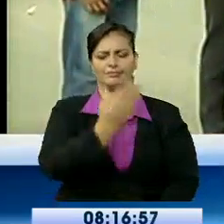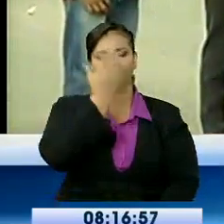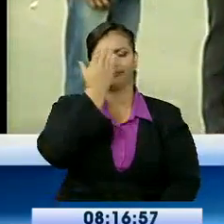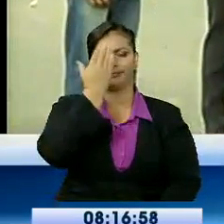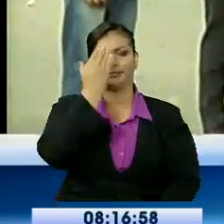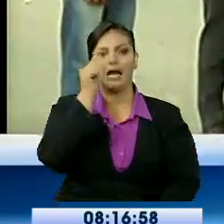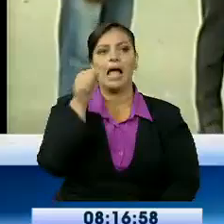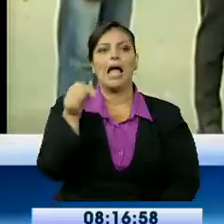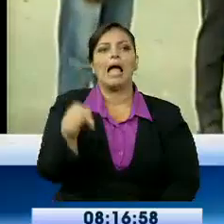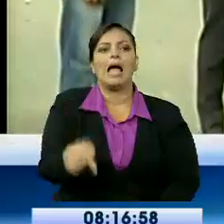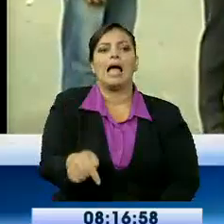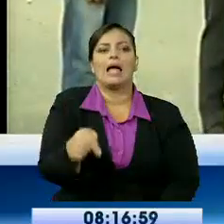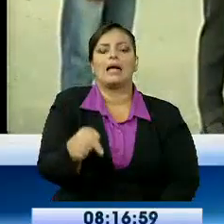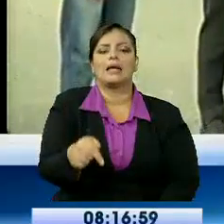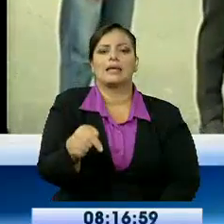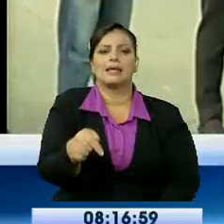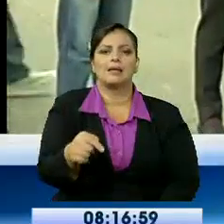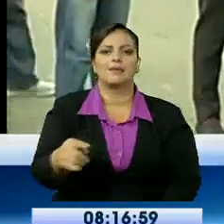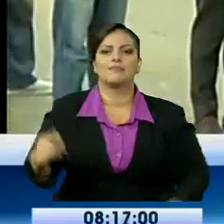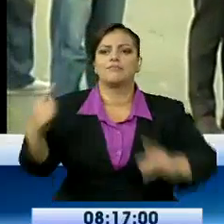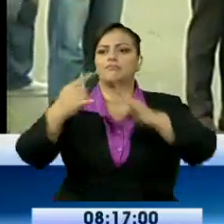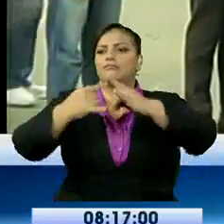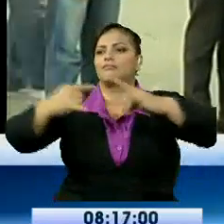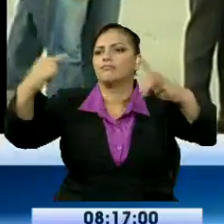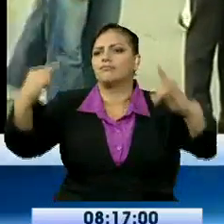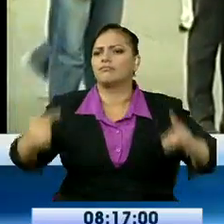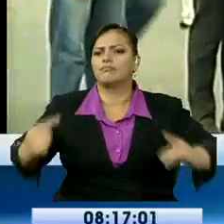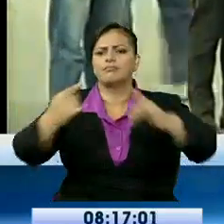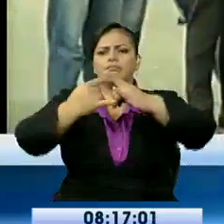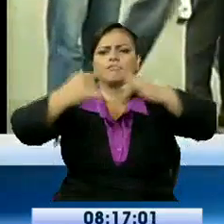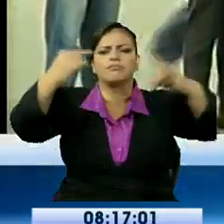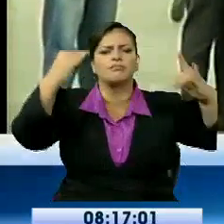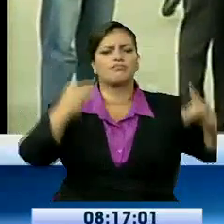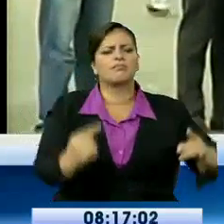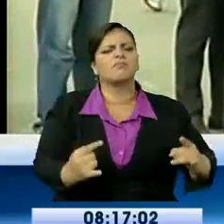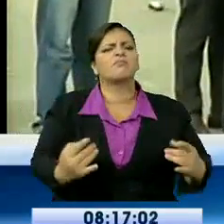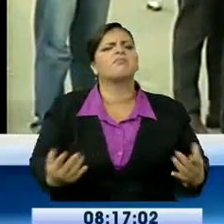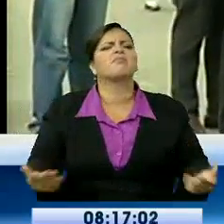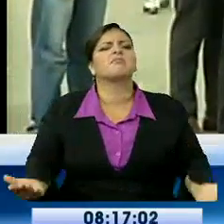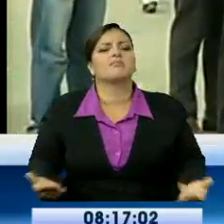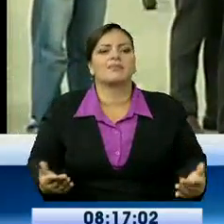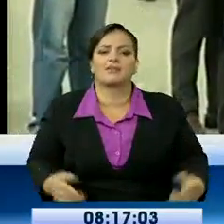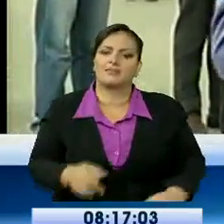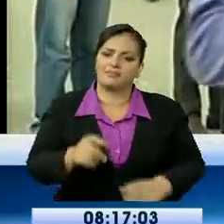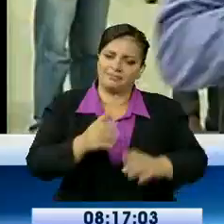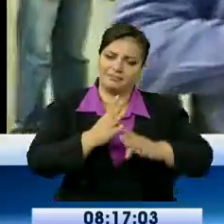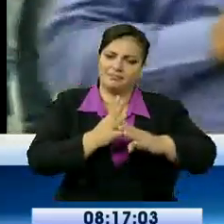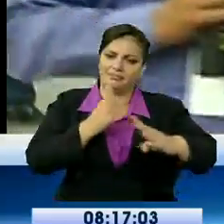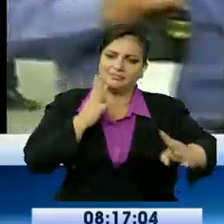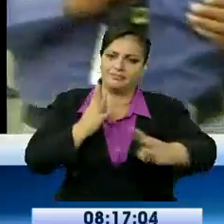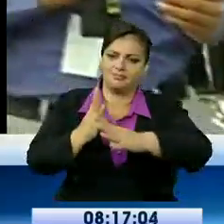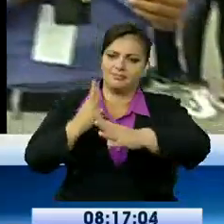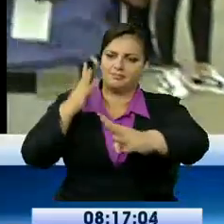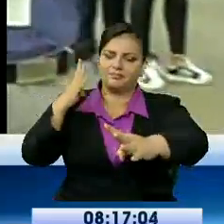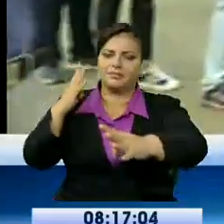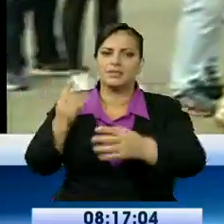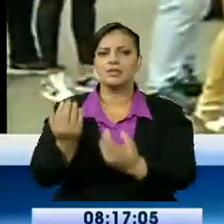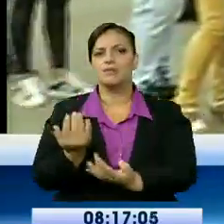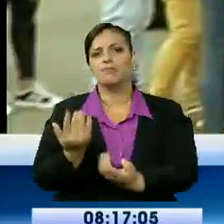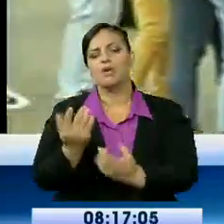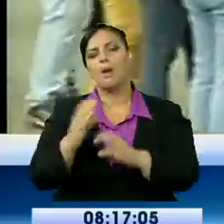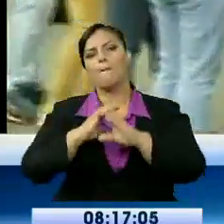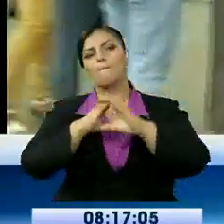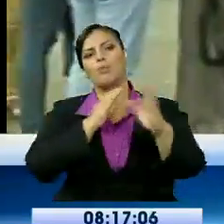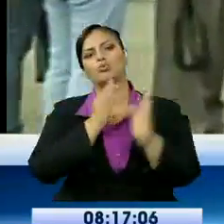utilizó este espacio en la ciudad de Guayaquil para que funcione como paradero para aquellos buses que van tanto